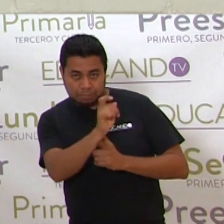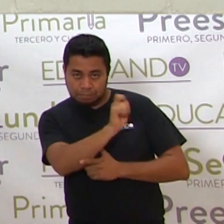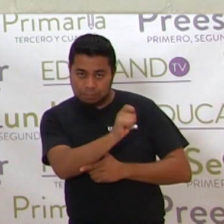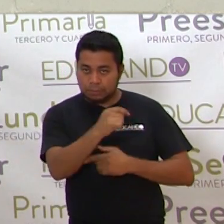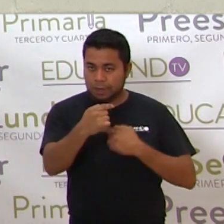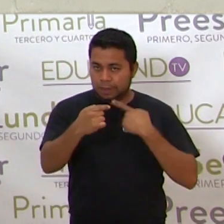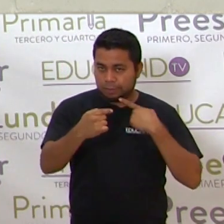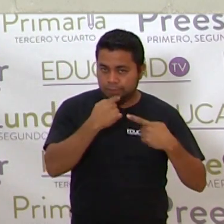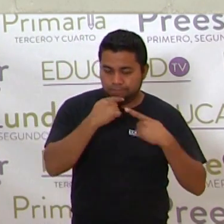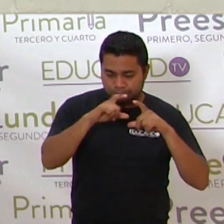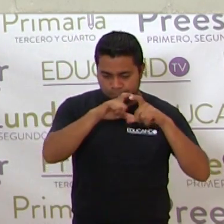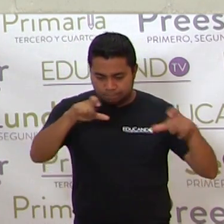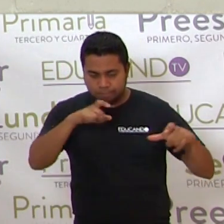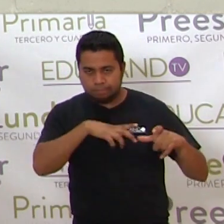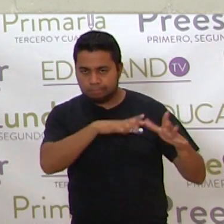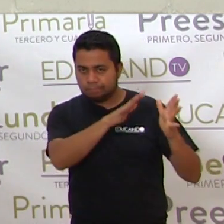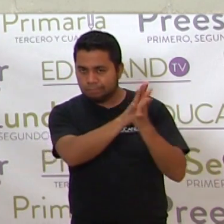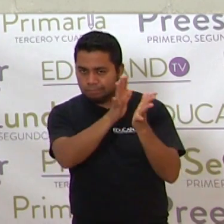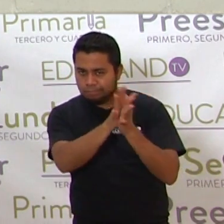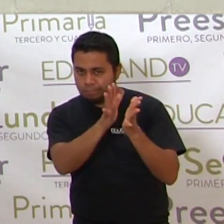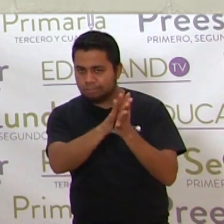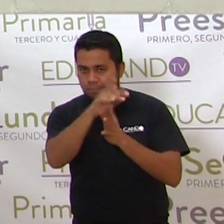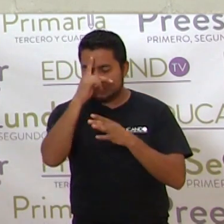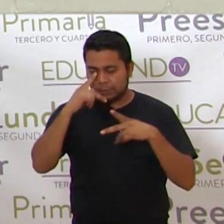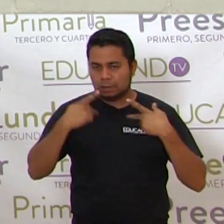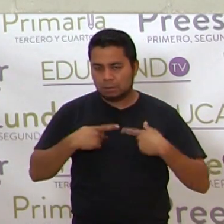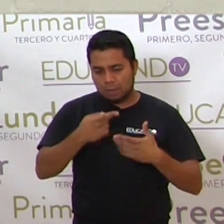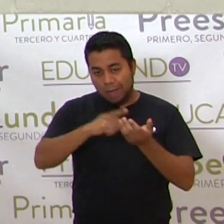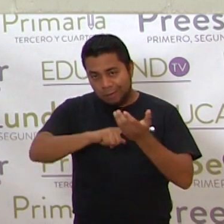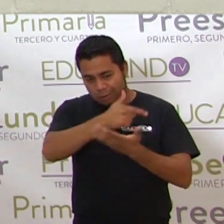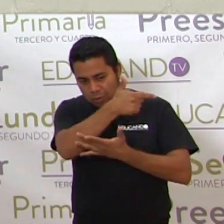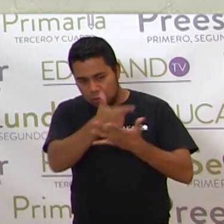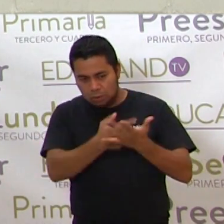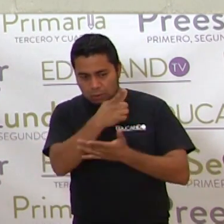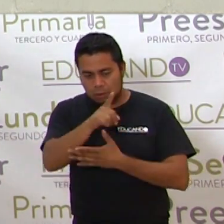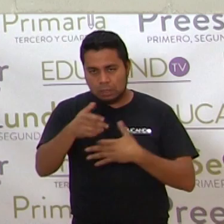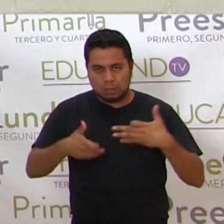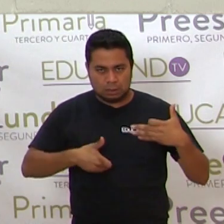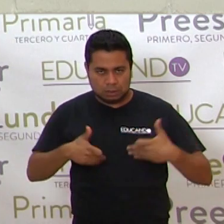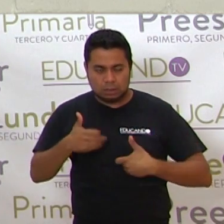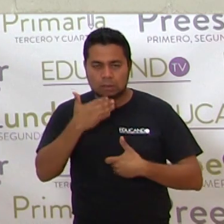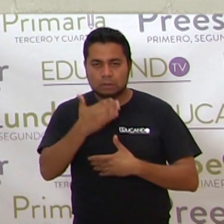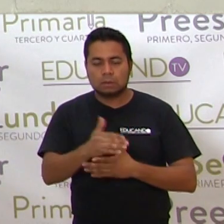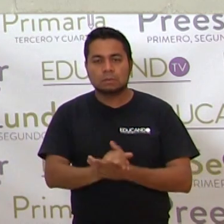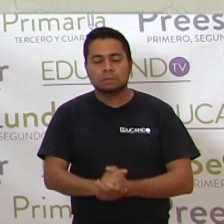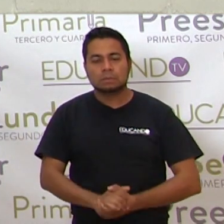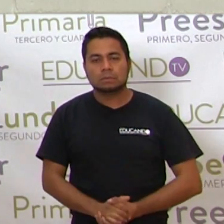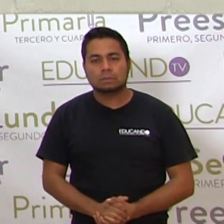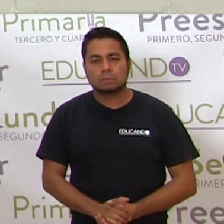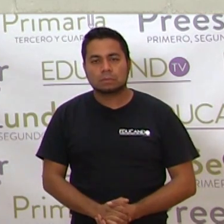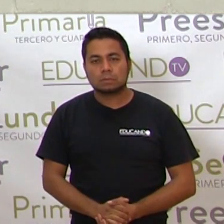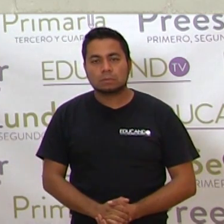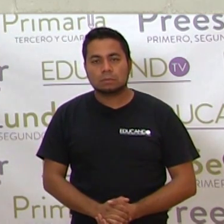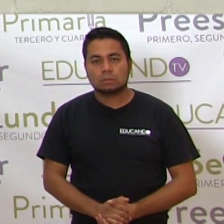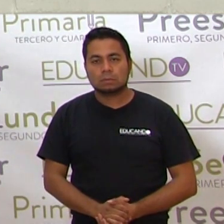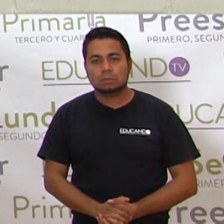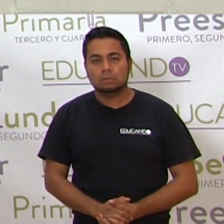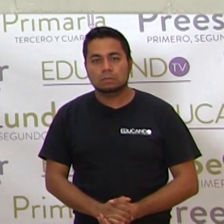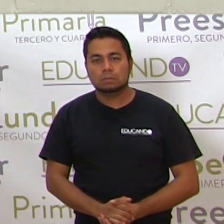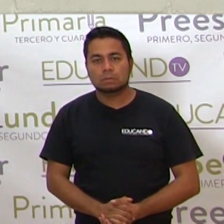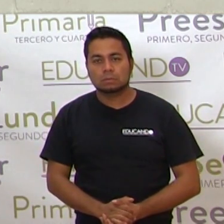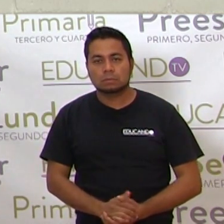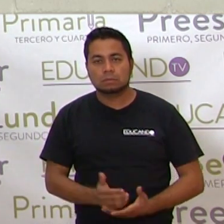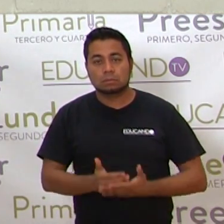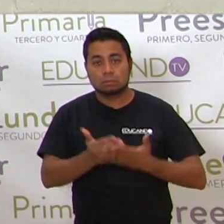los diálogos que van a estar interviniendo en el guión de teatro. Ahora, cuando ya conocemos lo que son